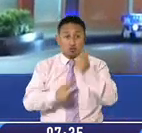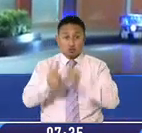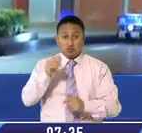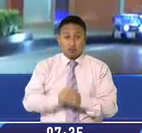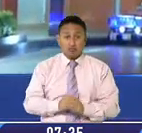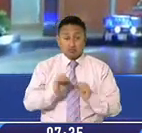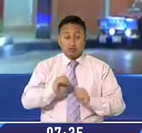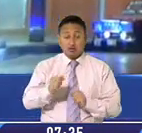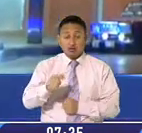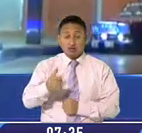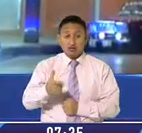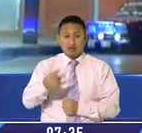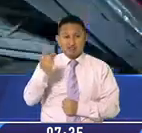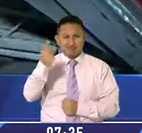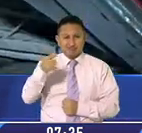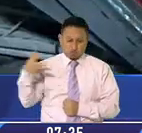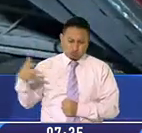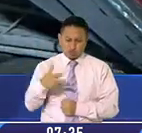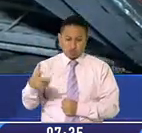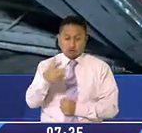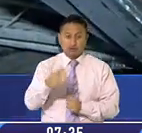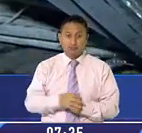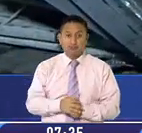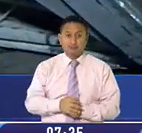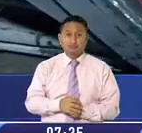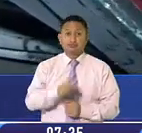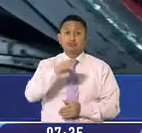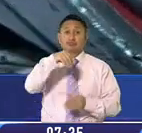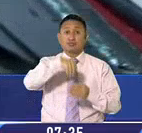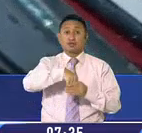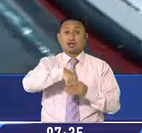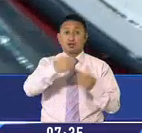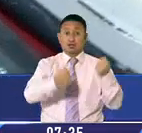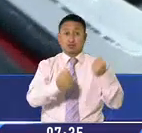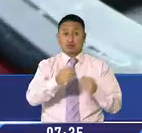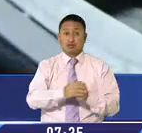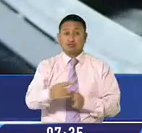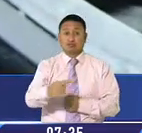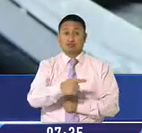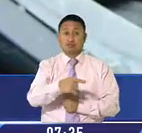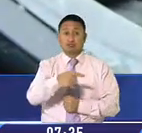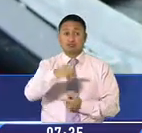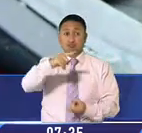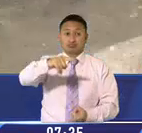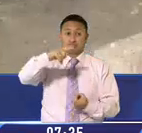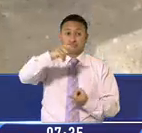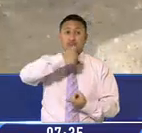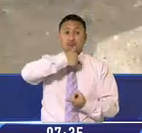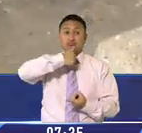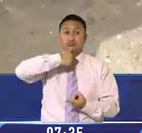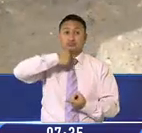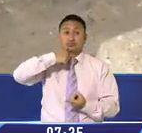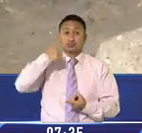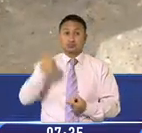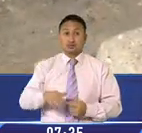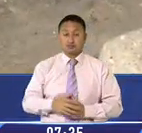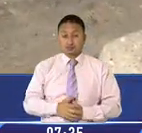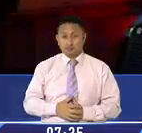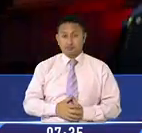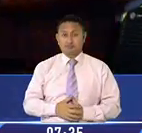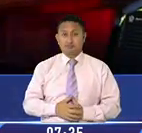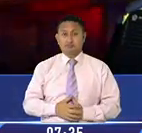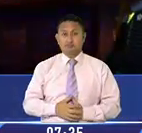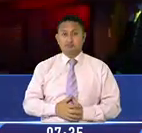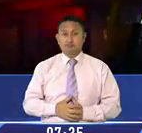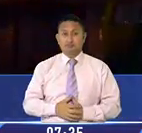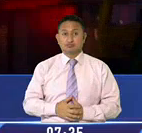tres, venían a toda velocidad. Dentro del vehículo fueron halladas varias botellas de bebidas alcohólicas.